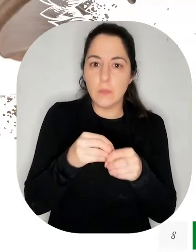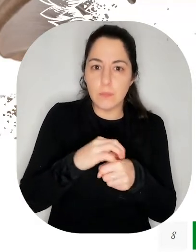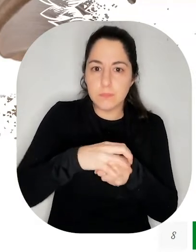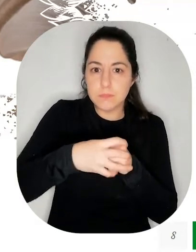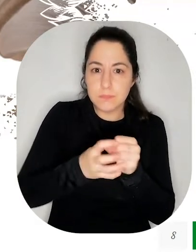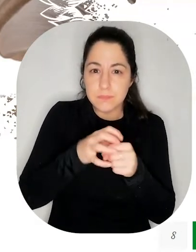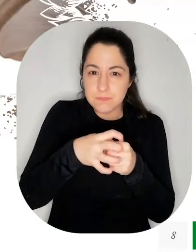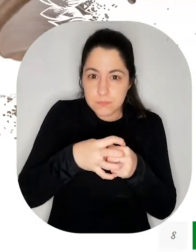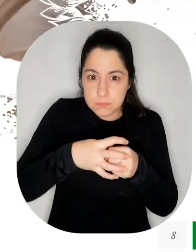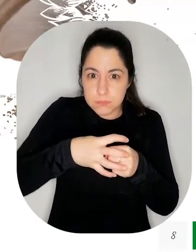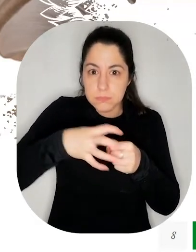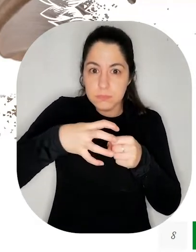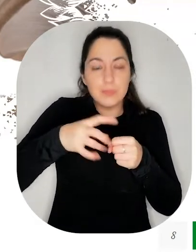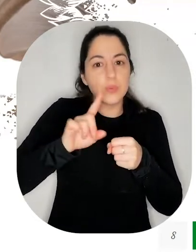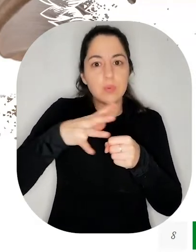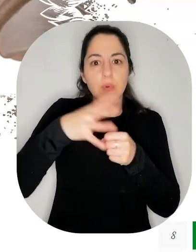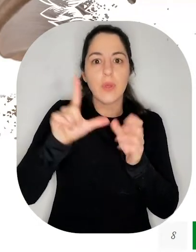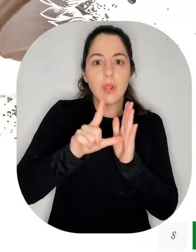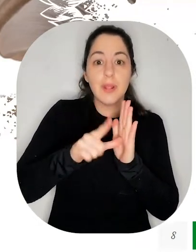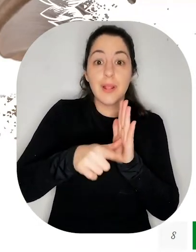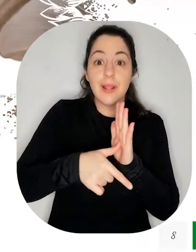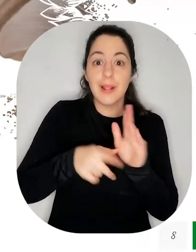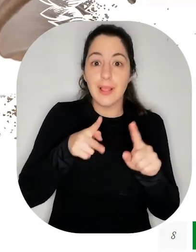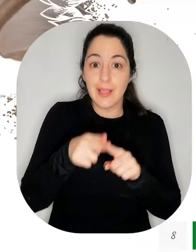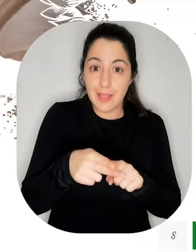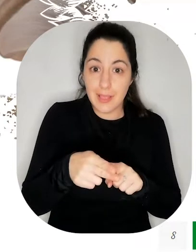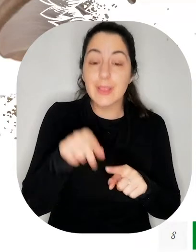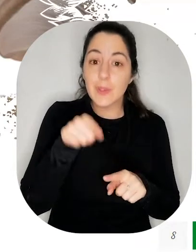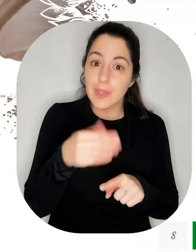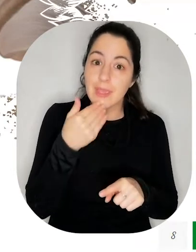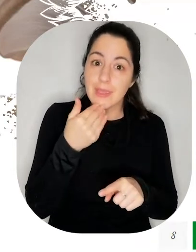tumoral, tanto in vitro, que se ponen